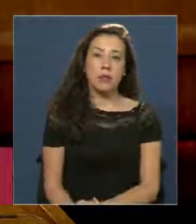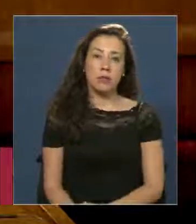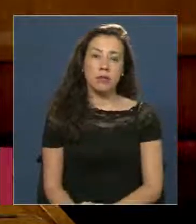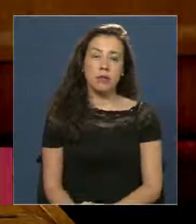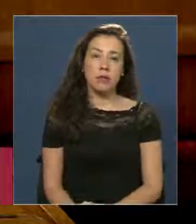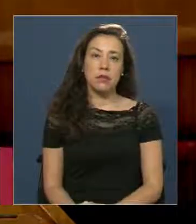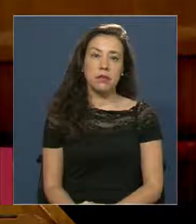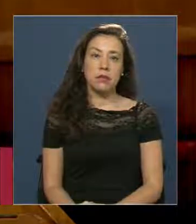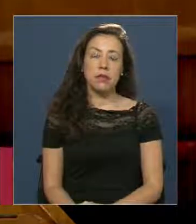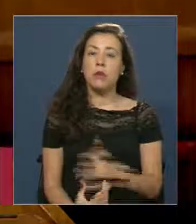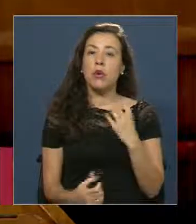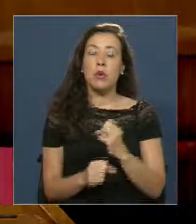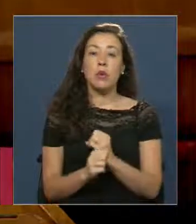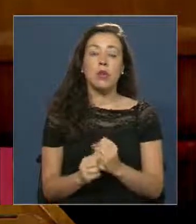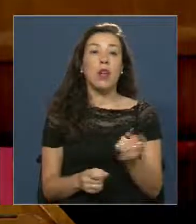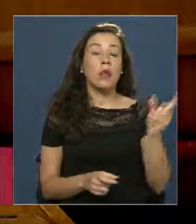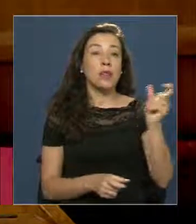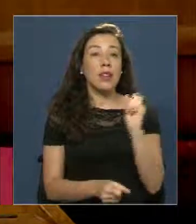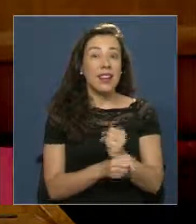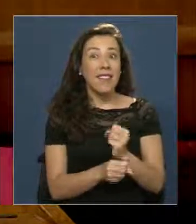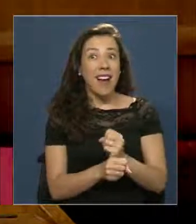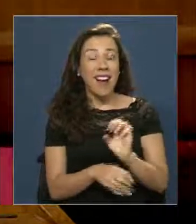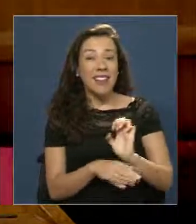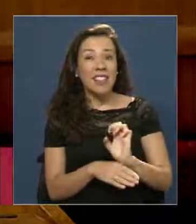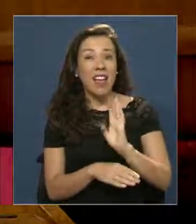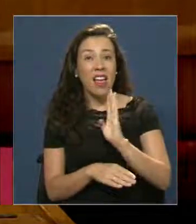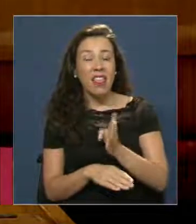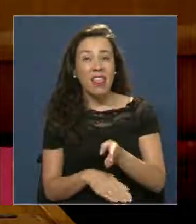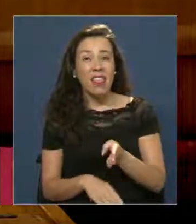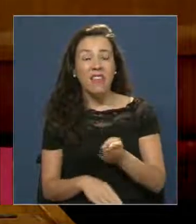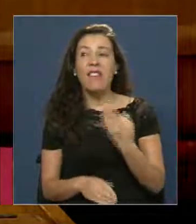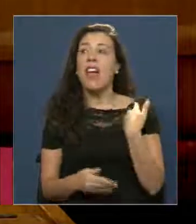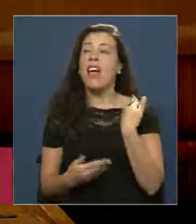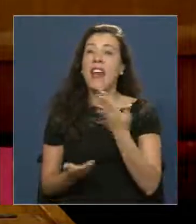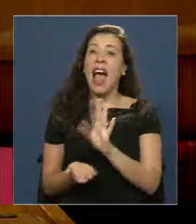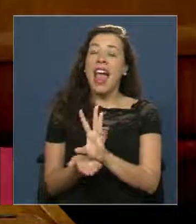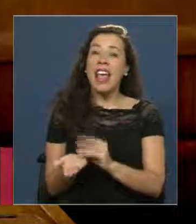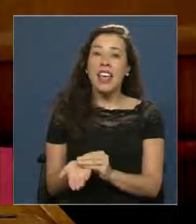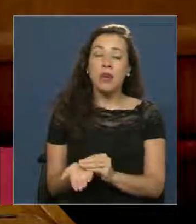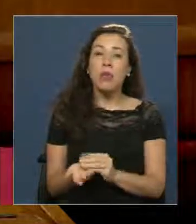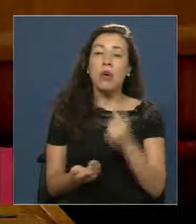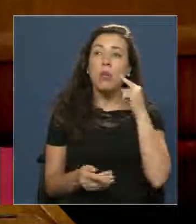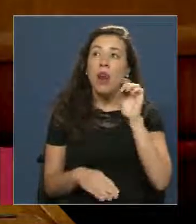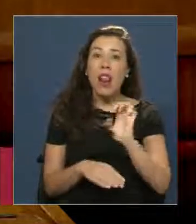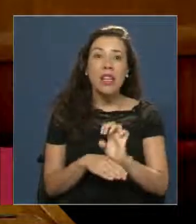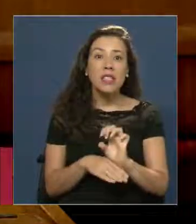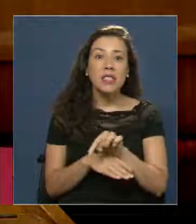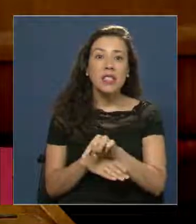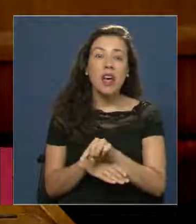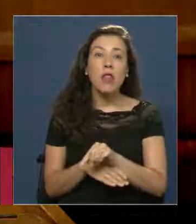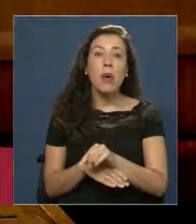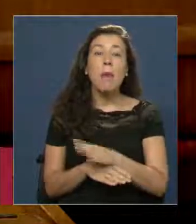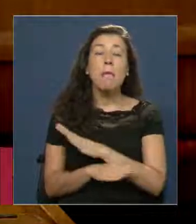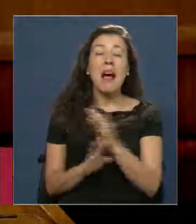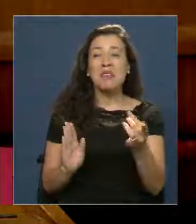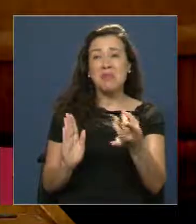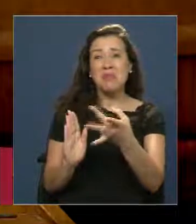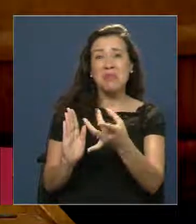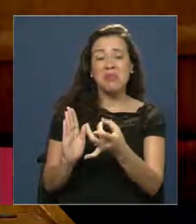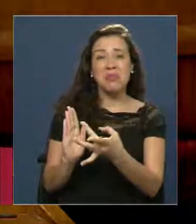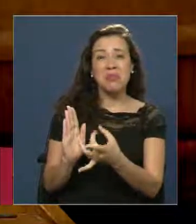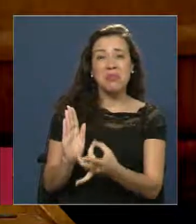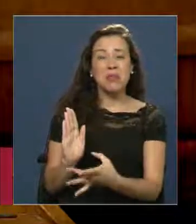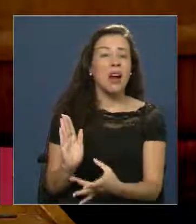un contrasentido que, siendo el Estado quien deba dar el ejemplo, sea este mismo el mayor infractor a las